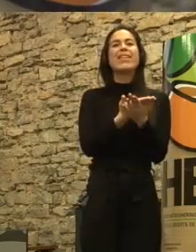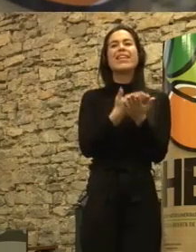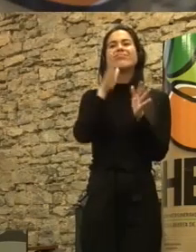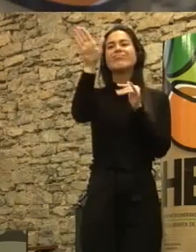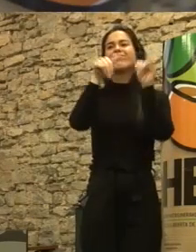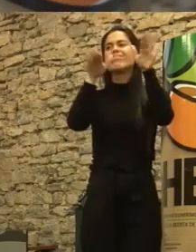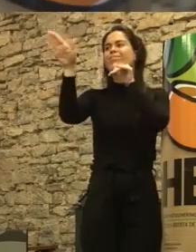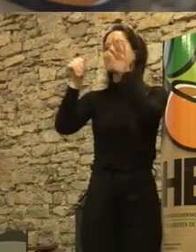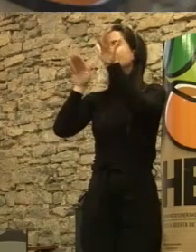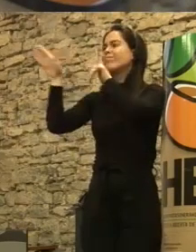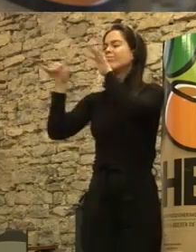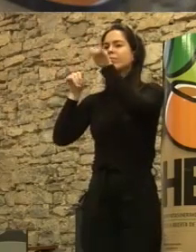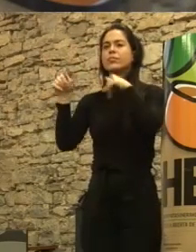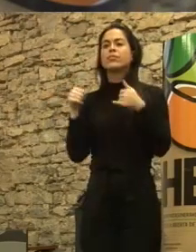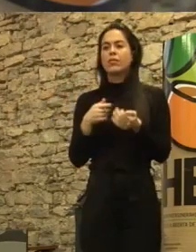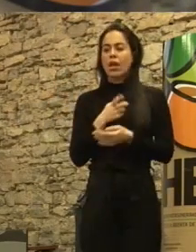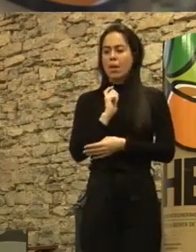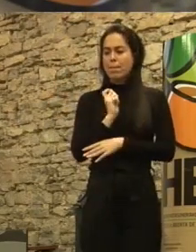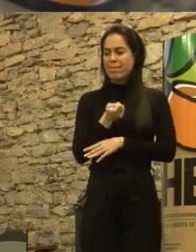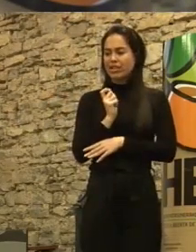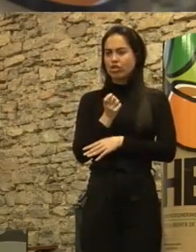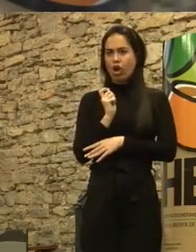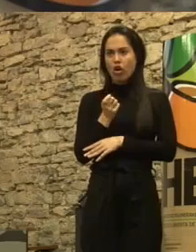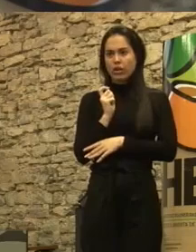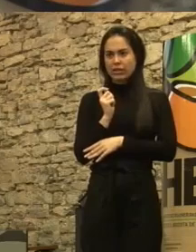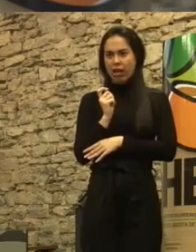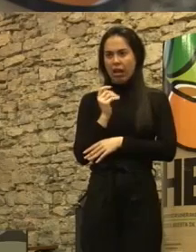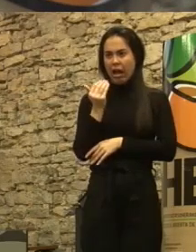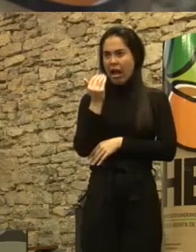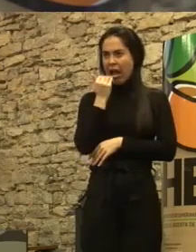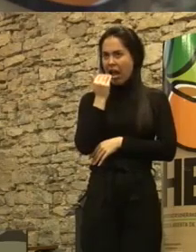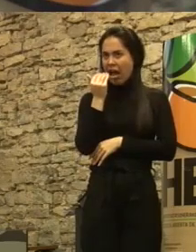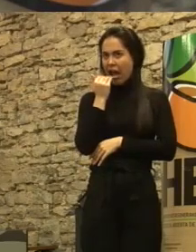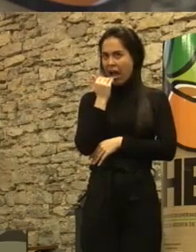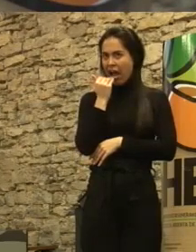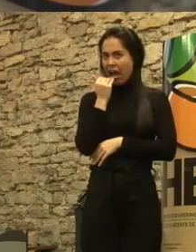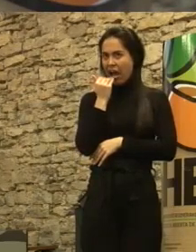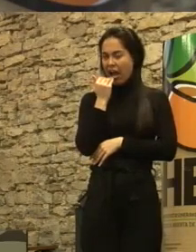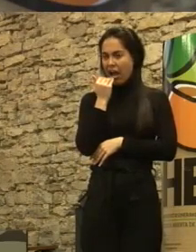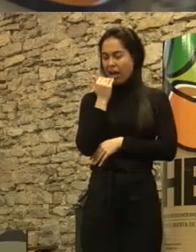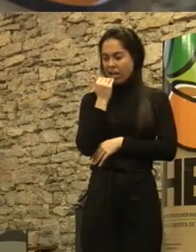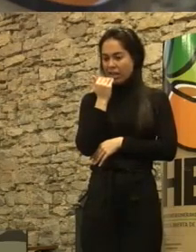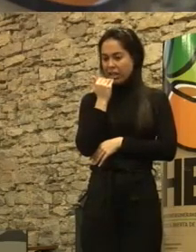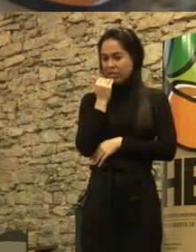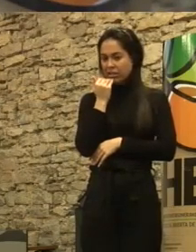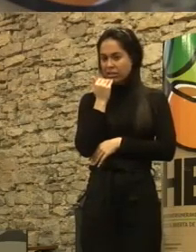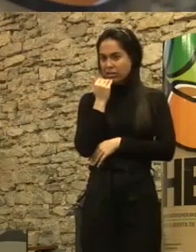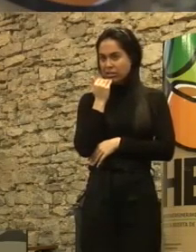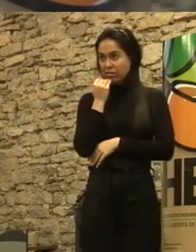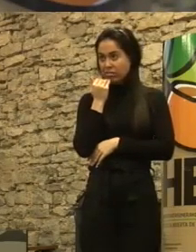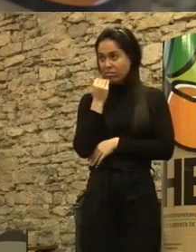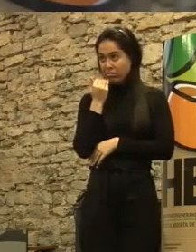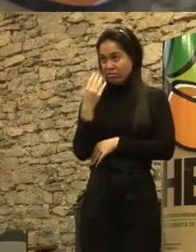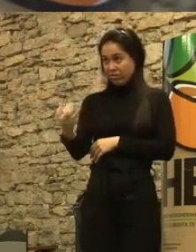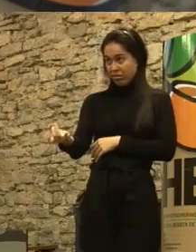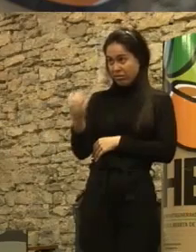las pensionistas o los pensionistas devolviéramos la carta a la que nos había enviado esa carta, ¿verdad?, que era